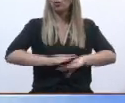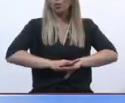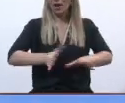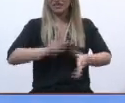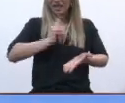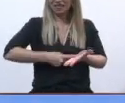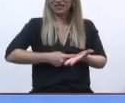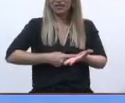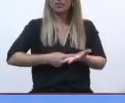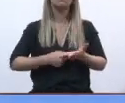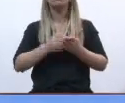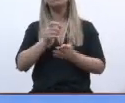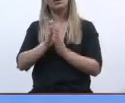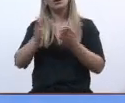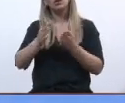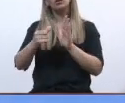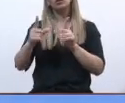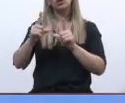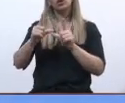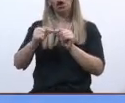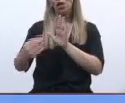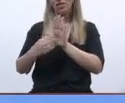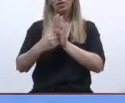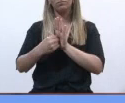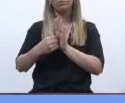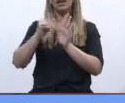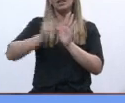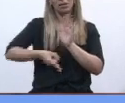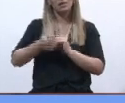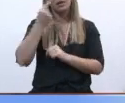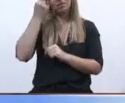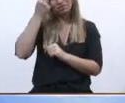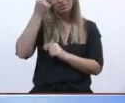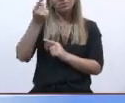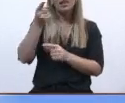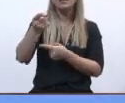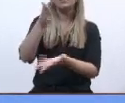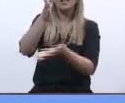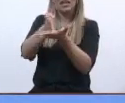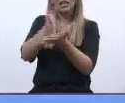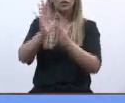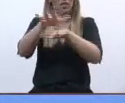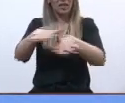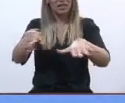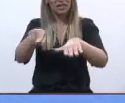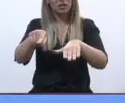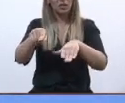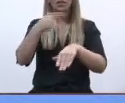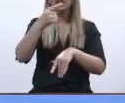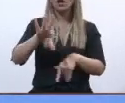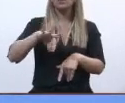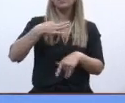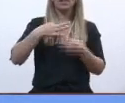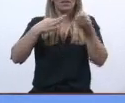y Comercial de la Nación, que contempla el criterio también de la Convención sobre los Derechos del Niño, que la vida